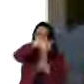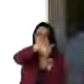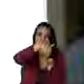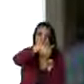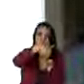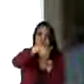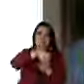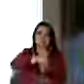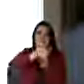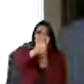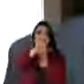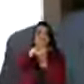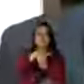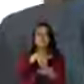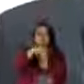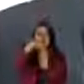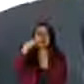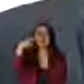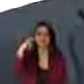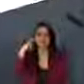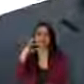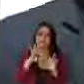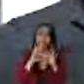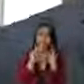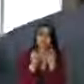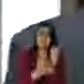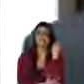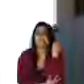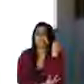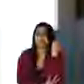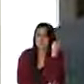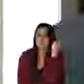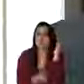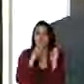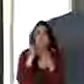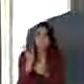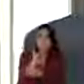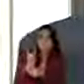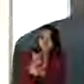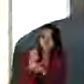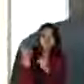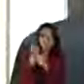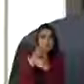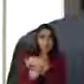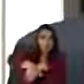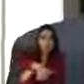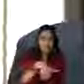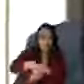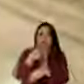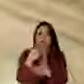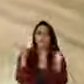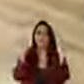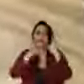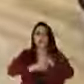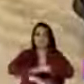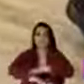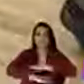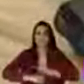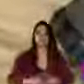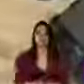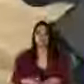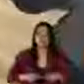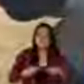más de 4.000 niños de familias en condiciones de vulnerabilidad de forma completamente gratuita. Aquí se les